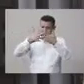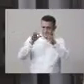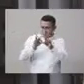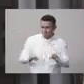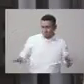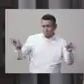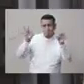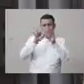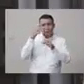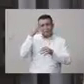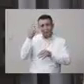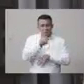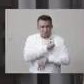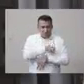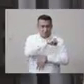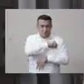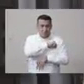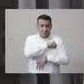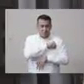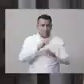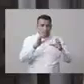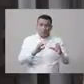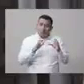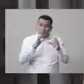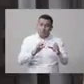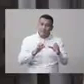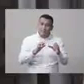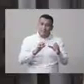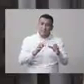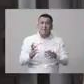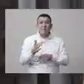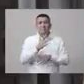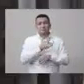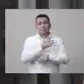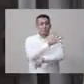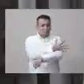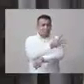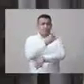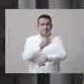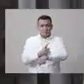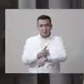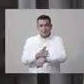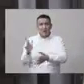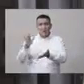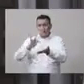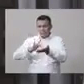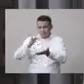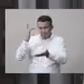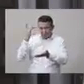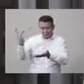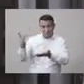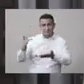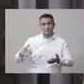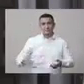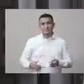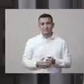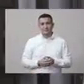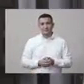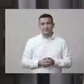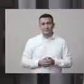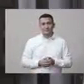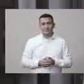para mantener la salud pública en nuestra tierra. De corazón se los digo, muchas, muchas gracias.